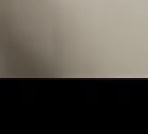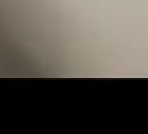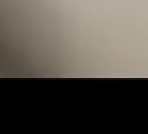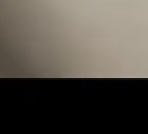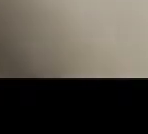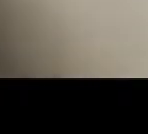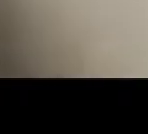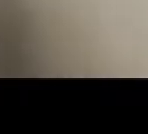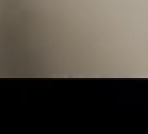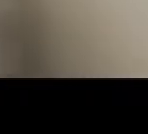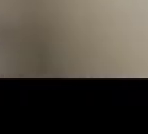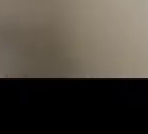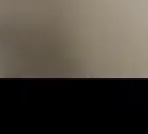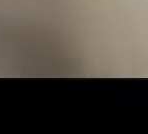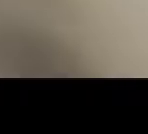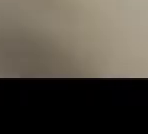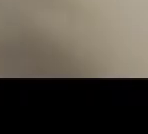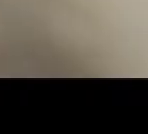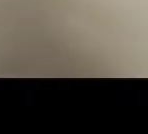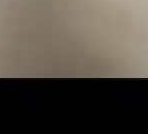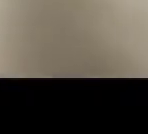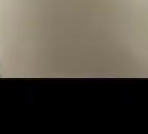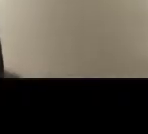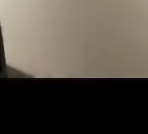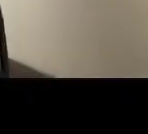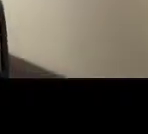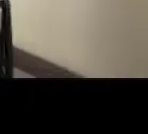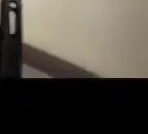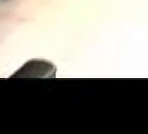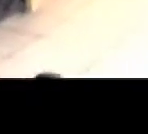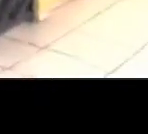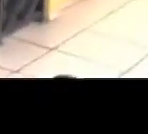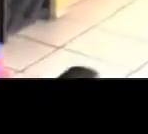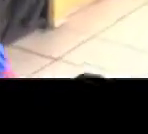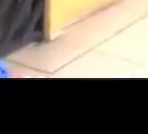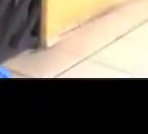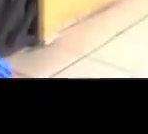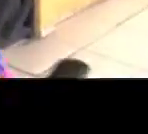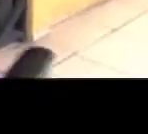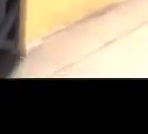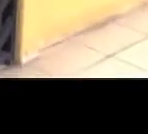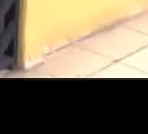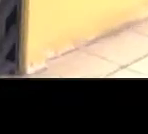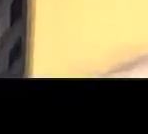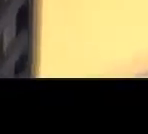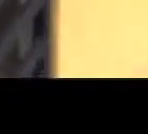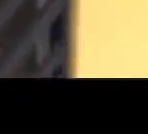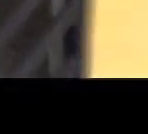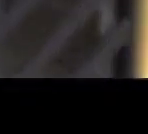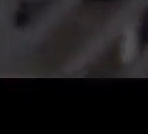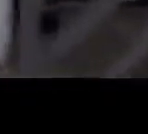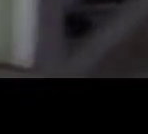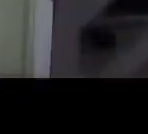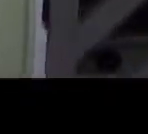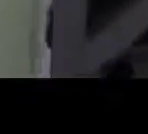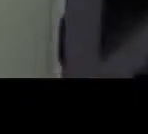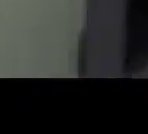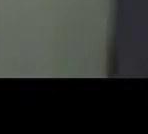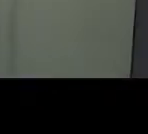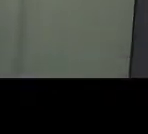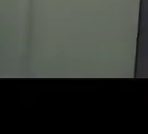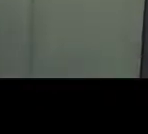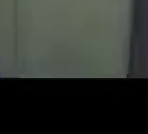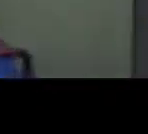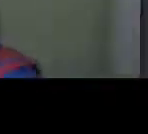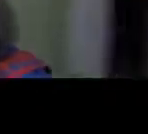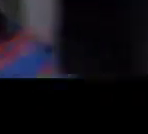Urbana Mendoza, para servirles. Yo vengo de Rey Curré, pero siempre sigo siendo el